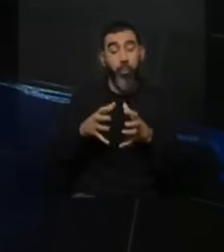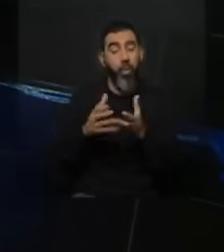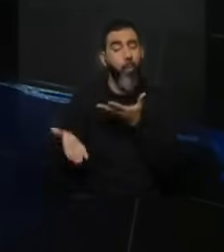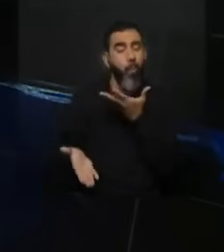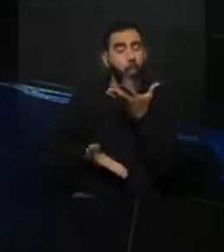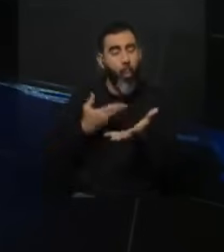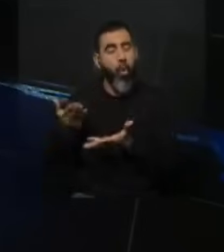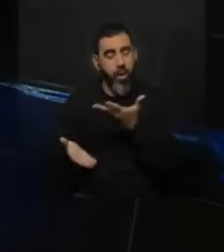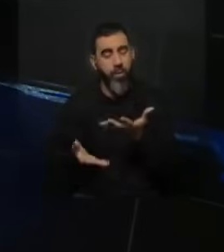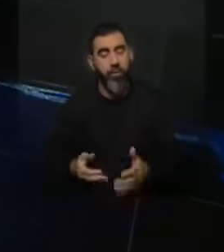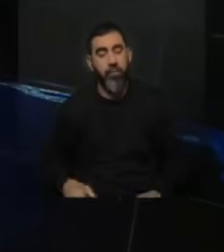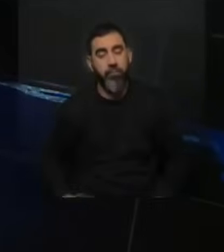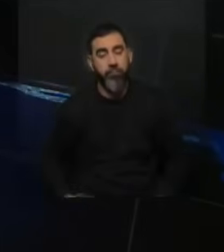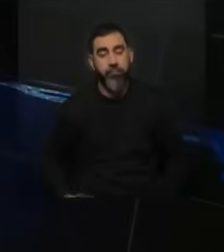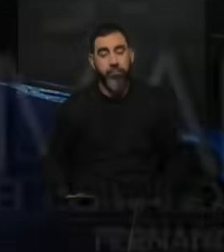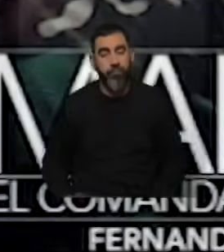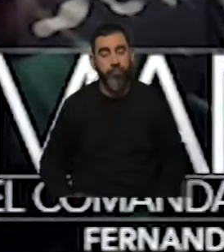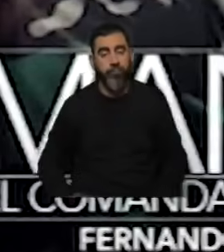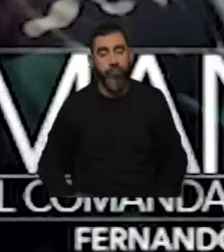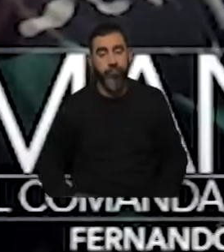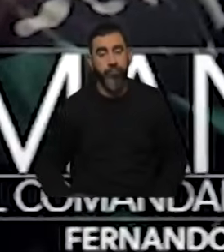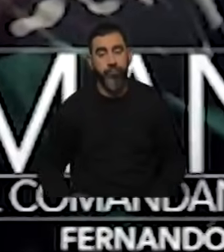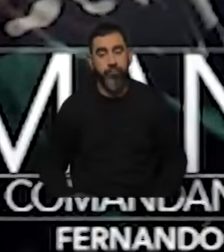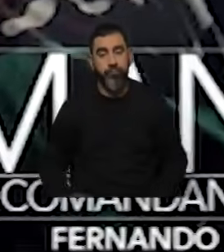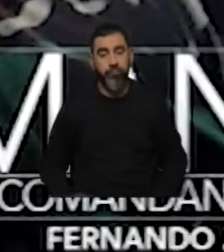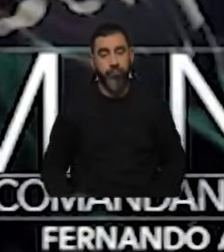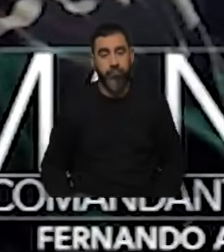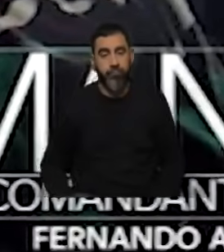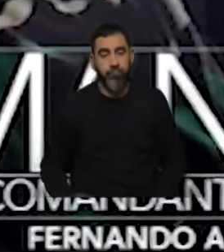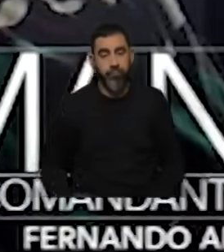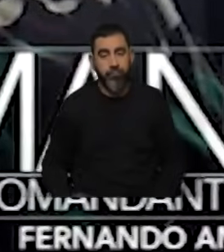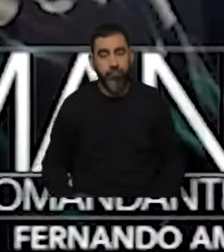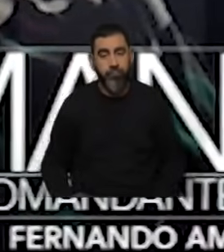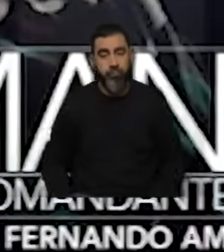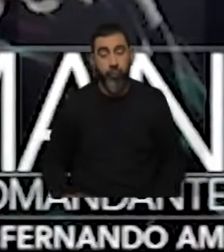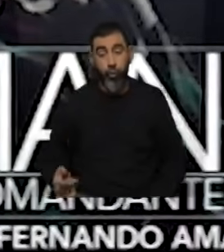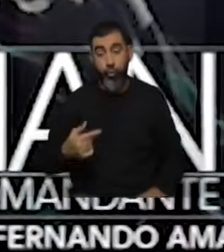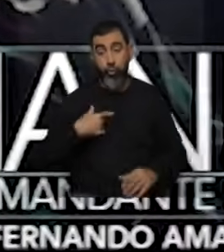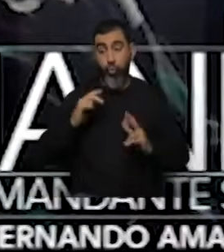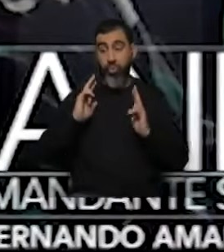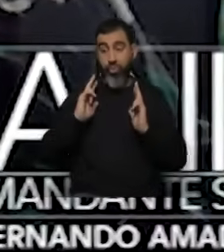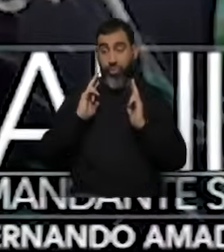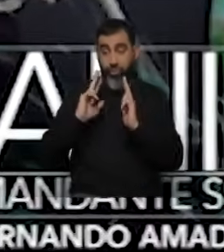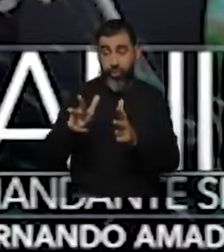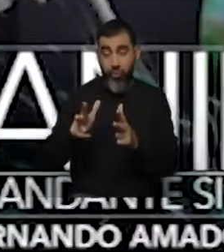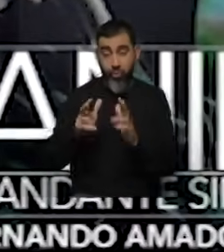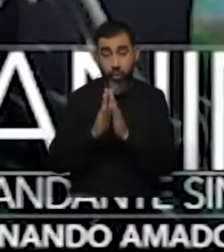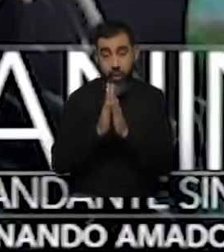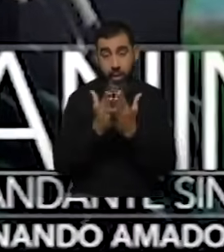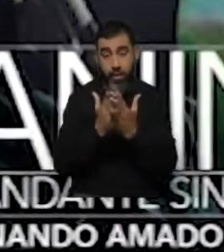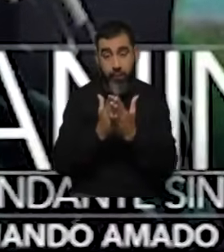molesta a algunos sectores todo lo que digo yo en ese libro